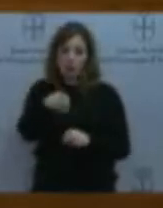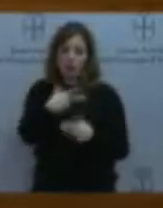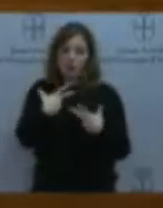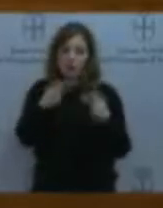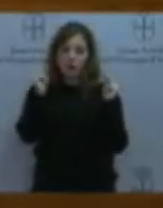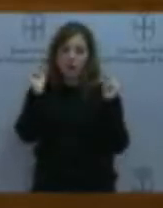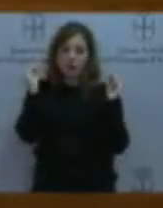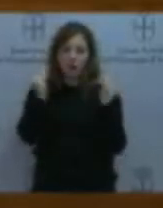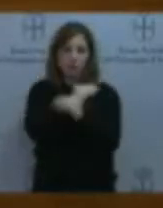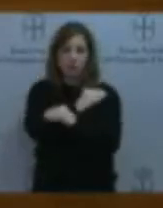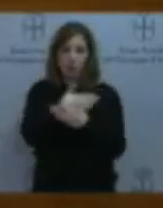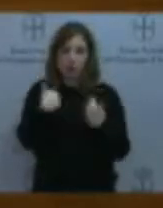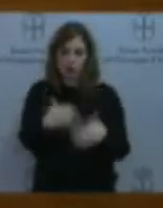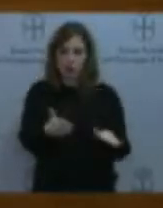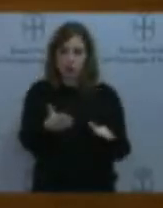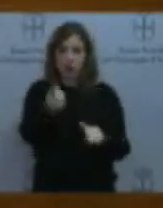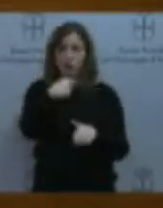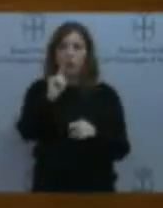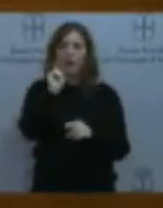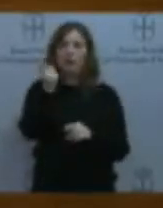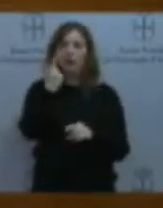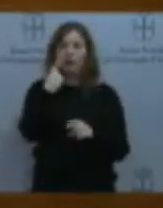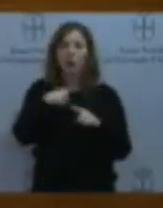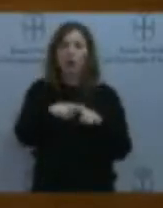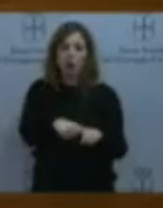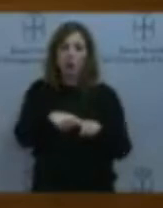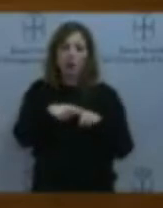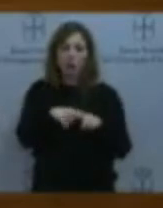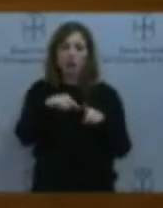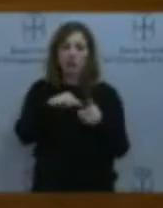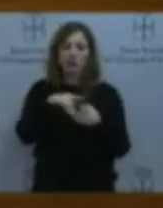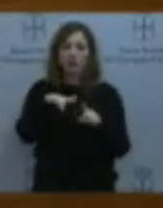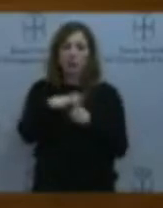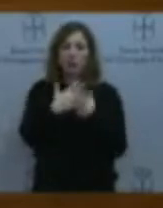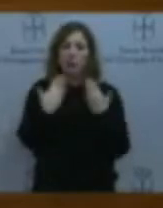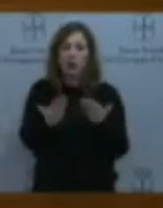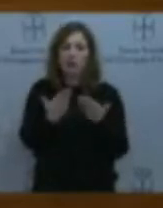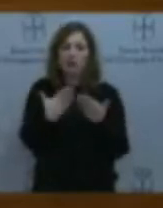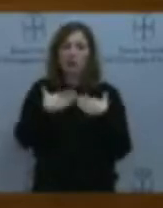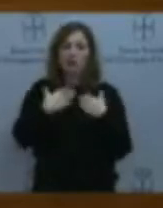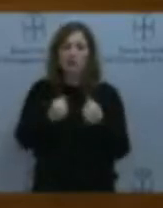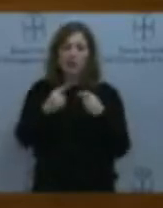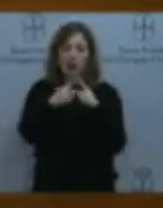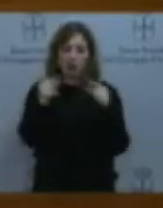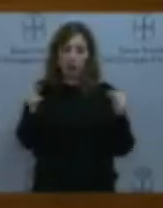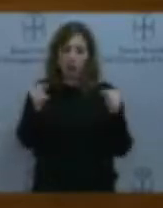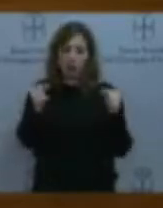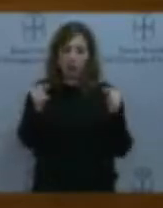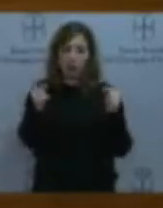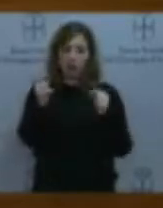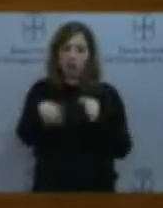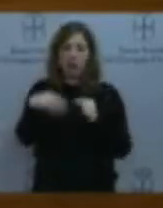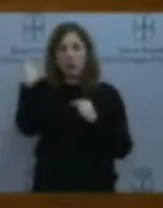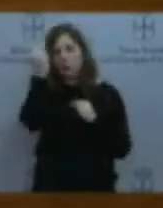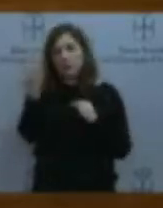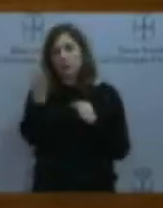desacuerdo. Partimos de un diagnóstico compartido de cuál es la situación de la sanidad asturiana y creemos que